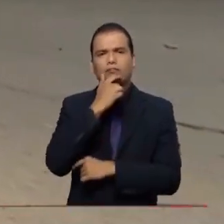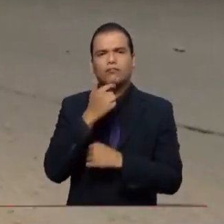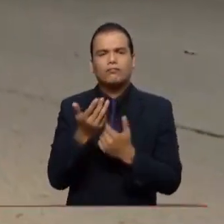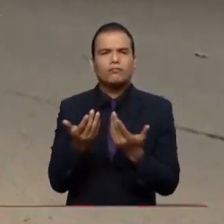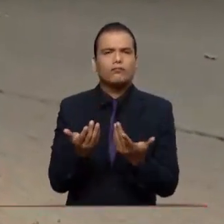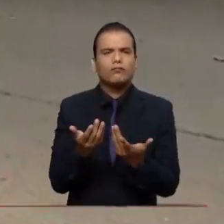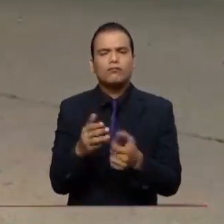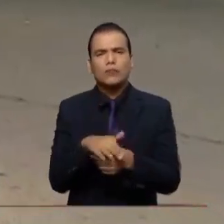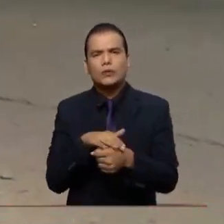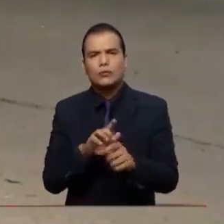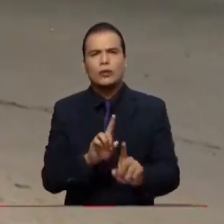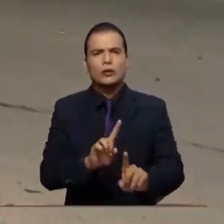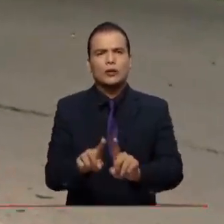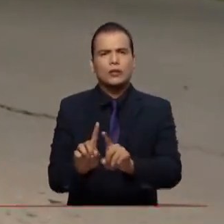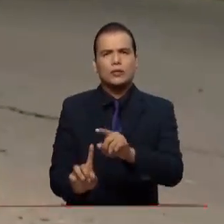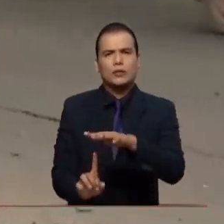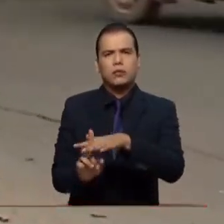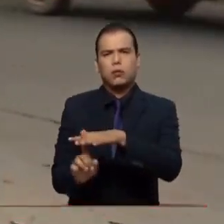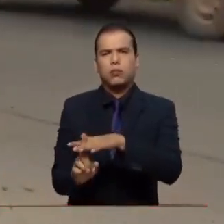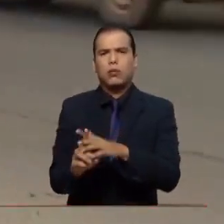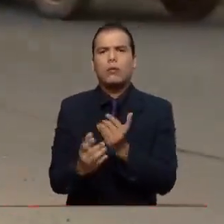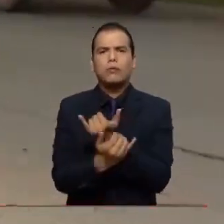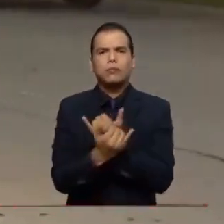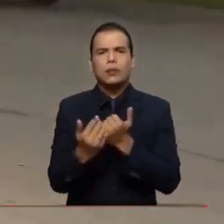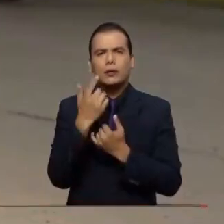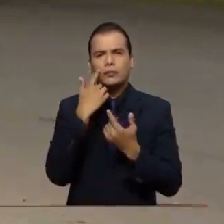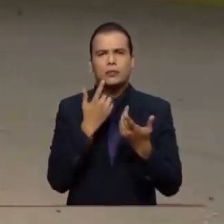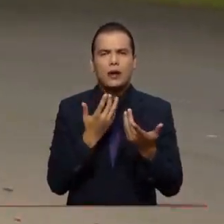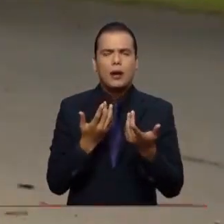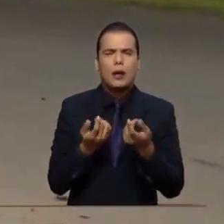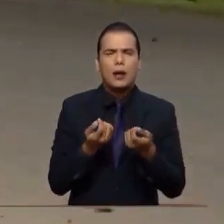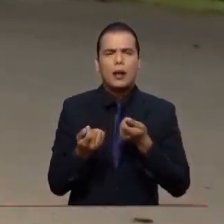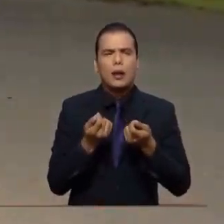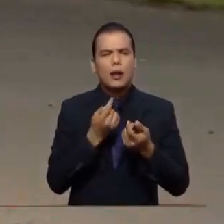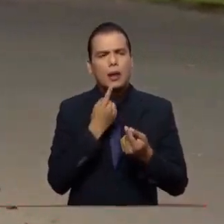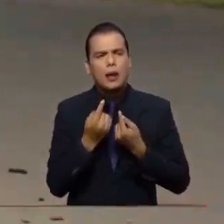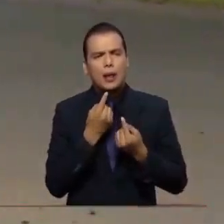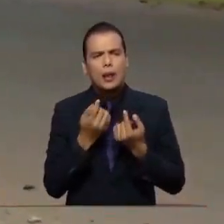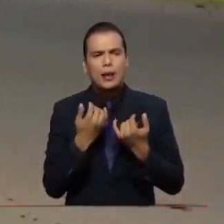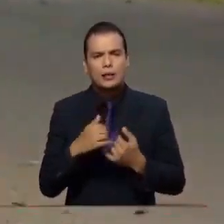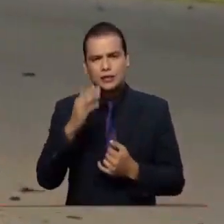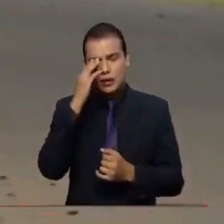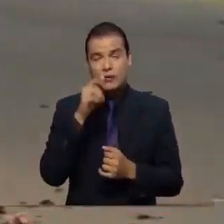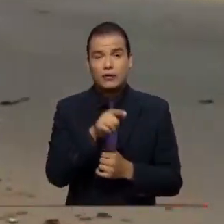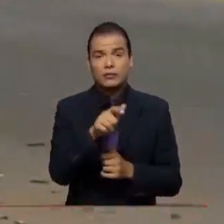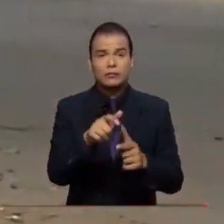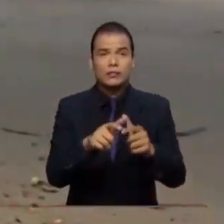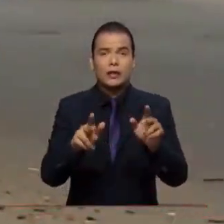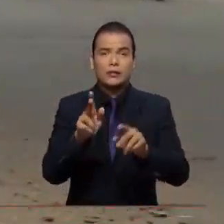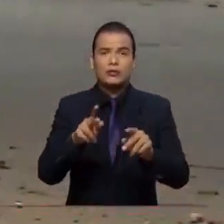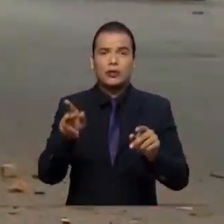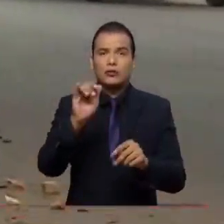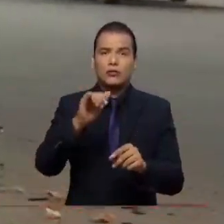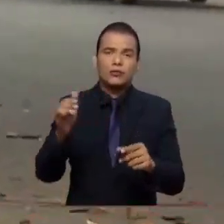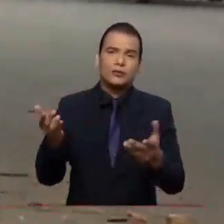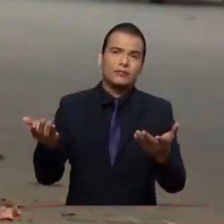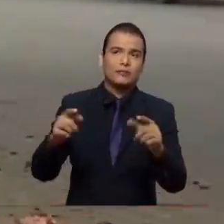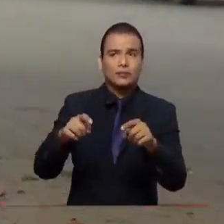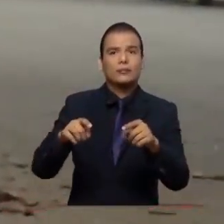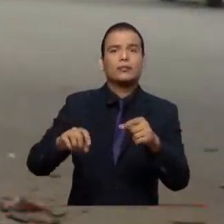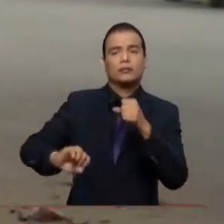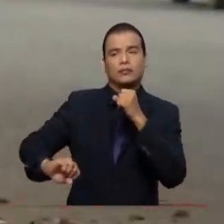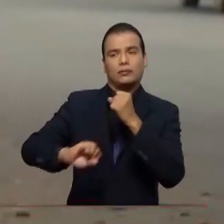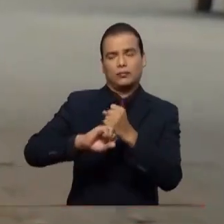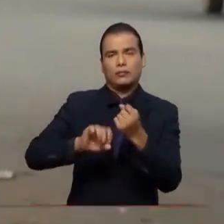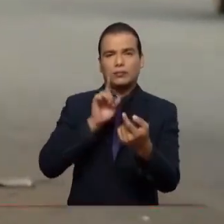esta situación y otros hechos de alteración del orden público que agobian, por supuesto, a los jamundeños y que piden a las autoridades que